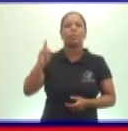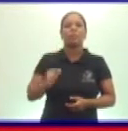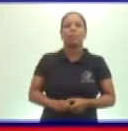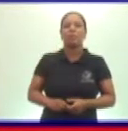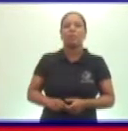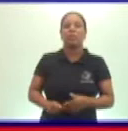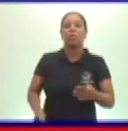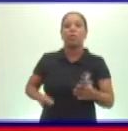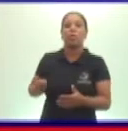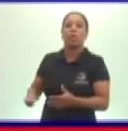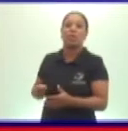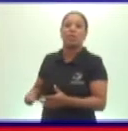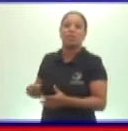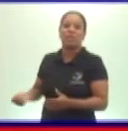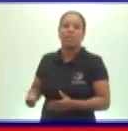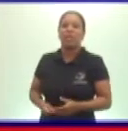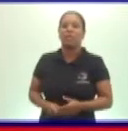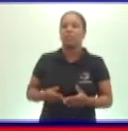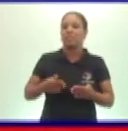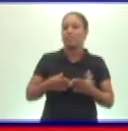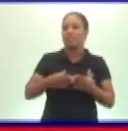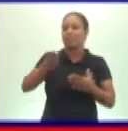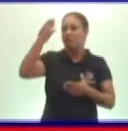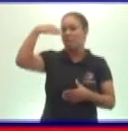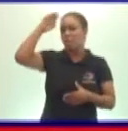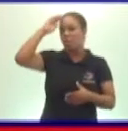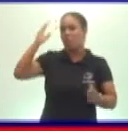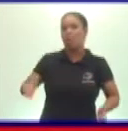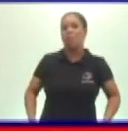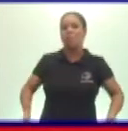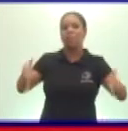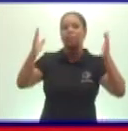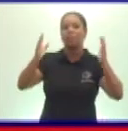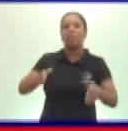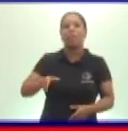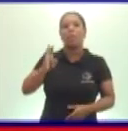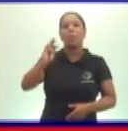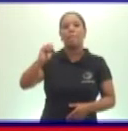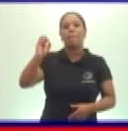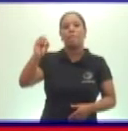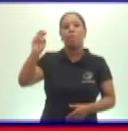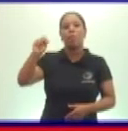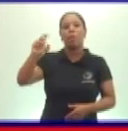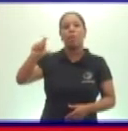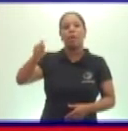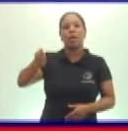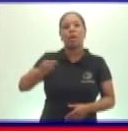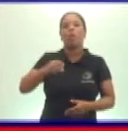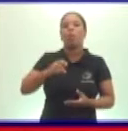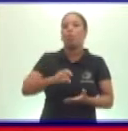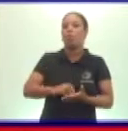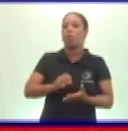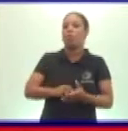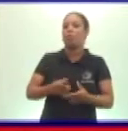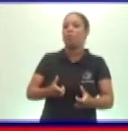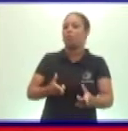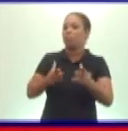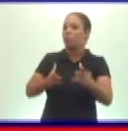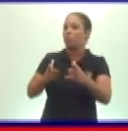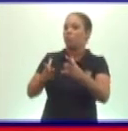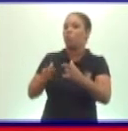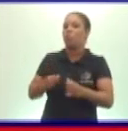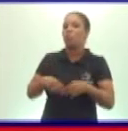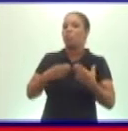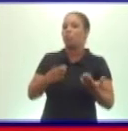cuarteles Carlos Manuel de Céspedes y en este caso del Moncada, donde sencillamente fue asesinado, luchando contra